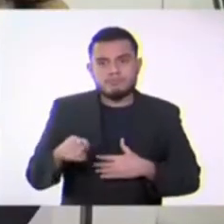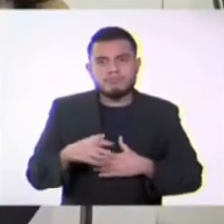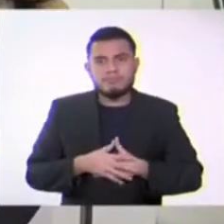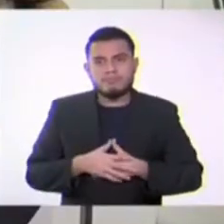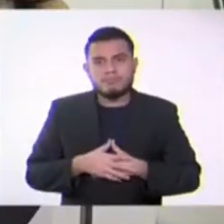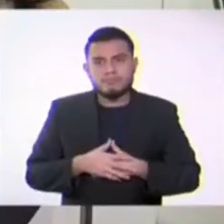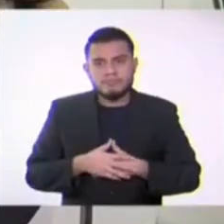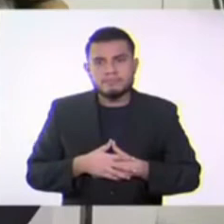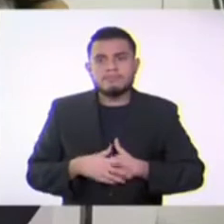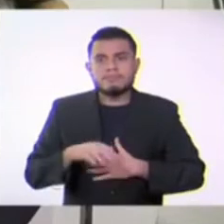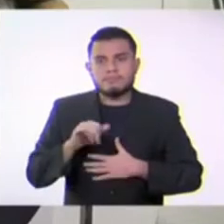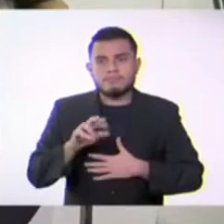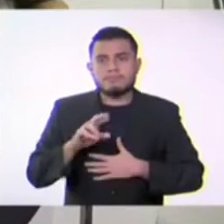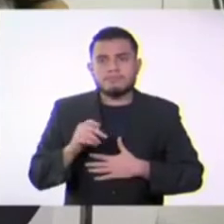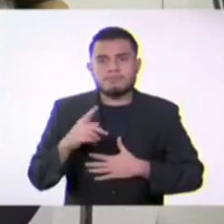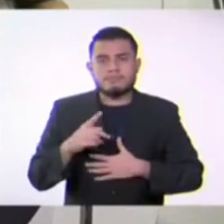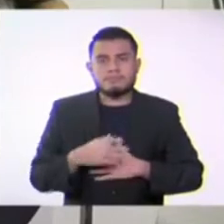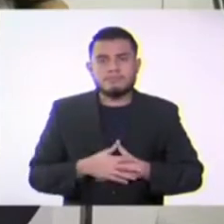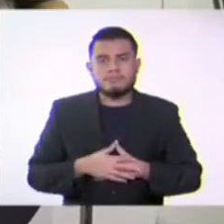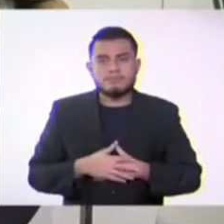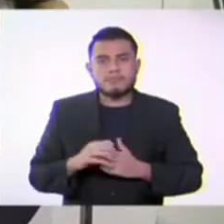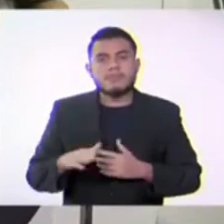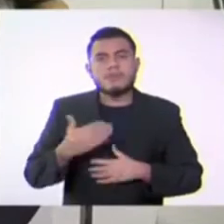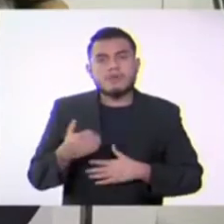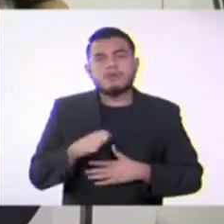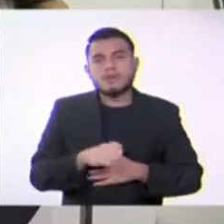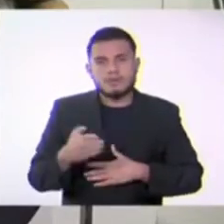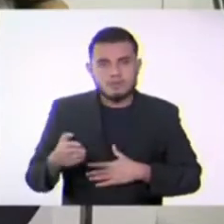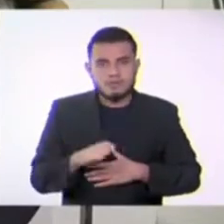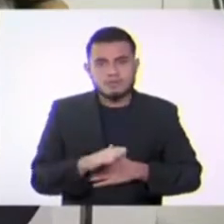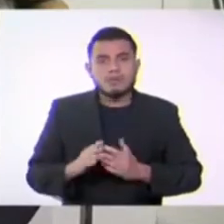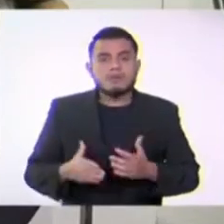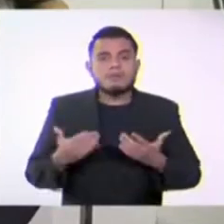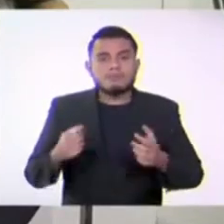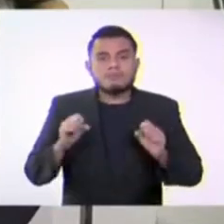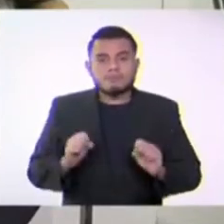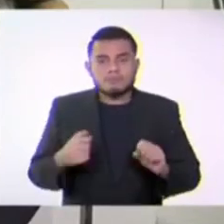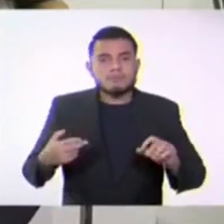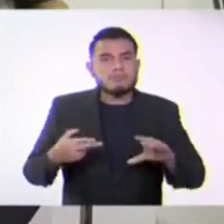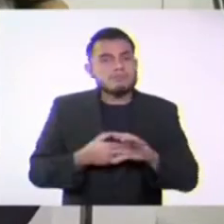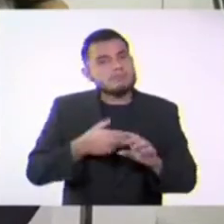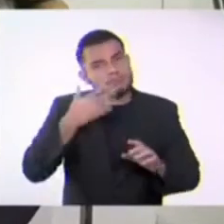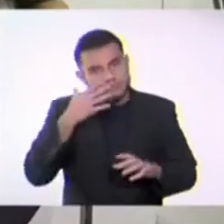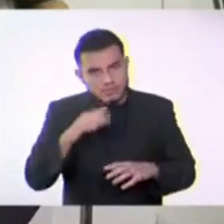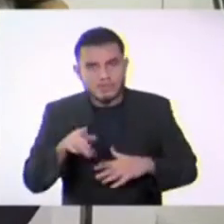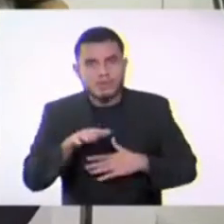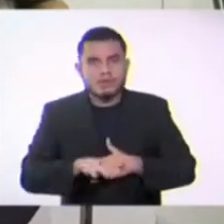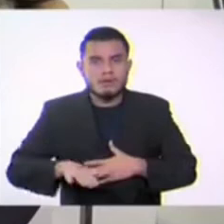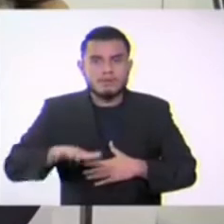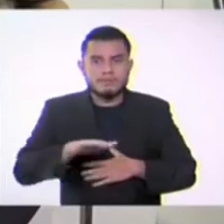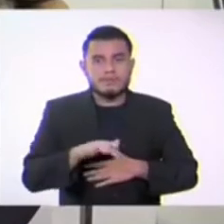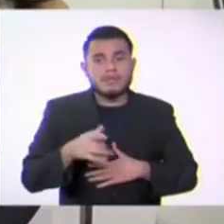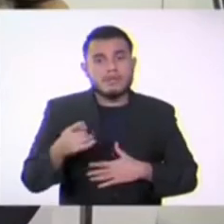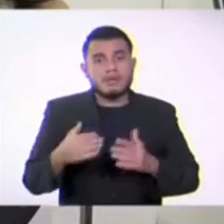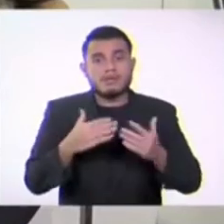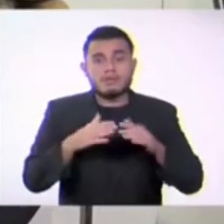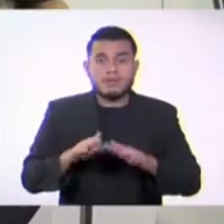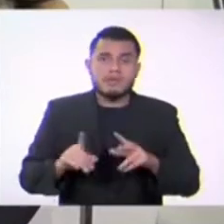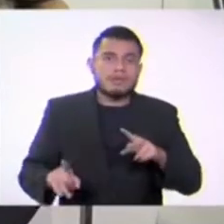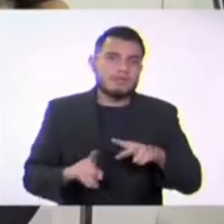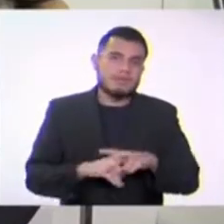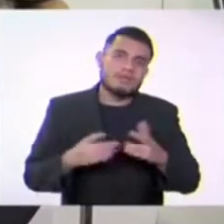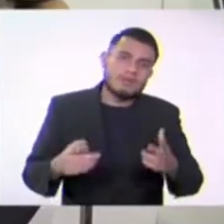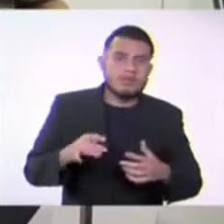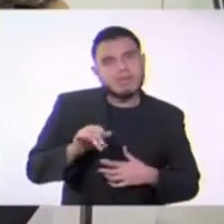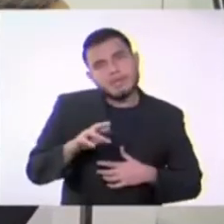de Irak. Entonces, ¿qué es lo que se utiliza para poder entrar, digámoslo así, al territorio? Es la diferencia que hay entre Irak